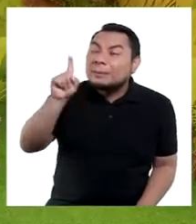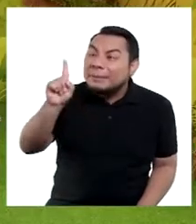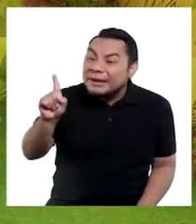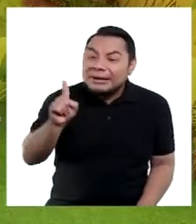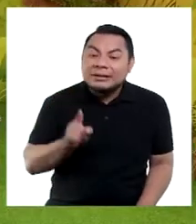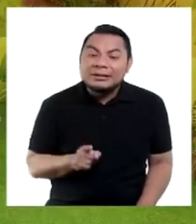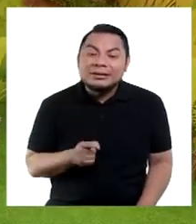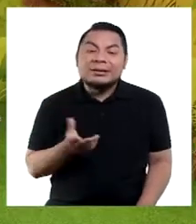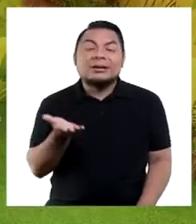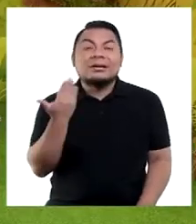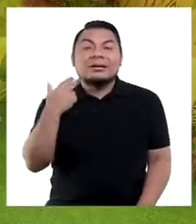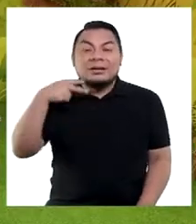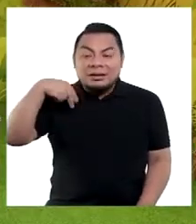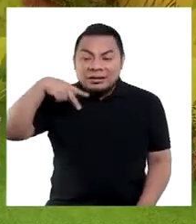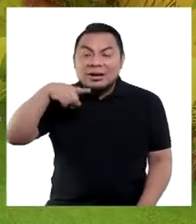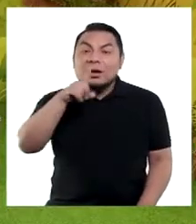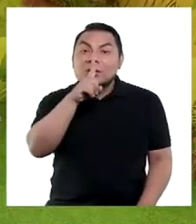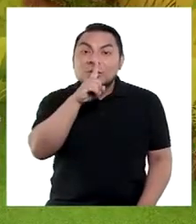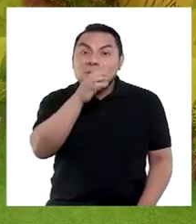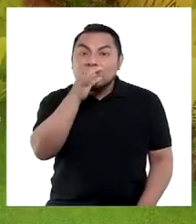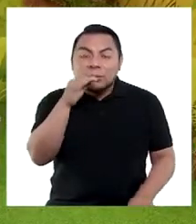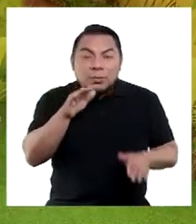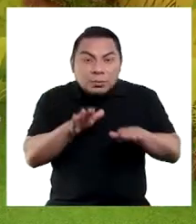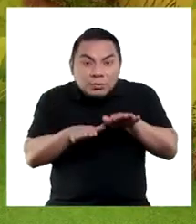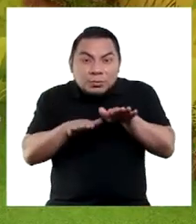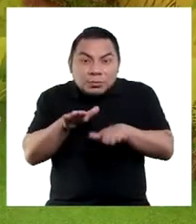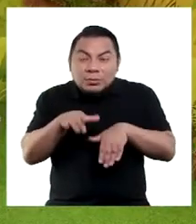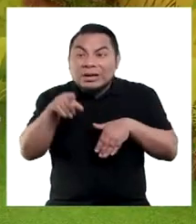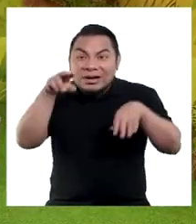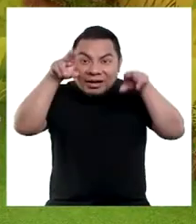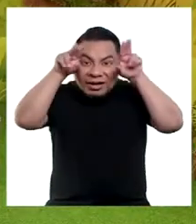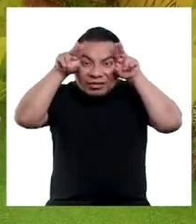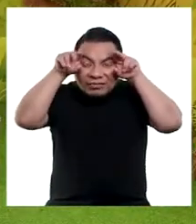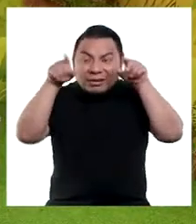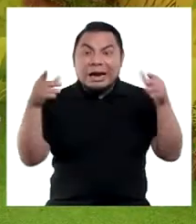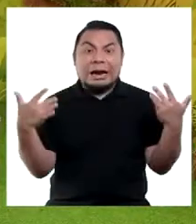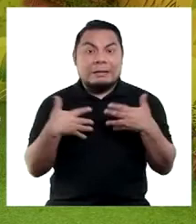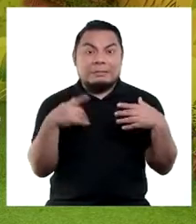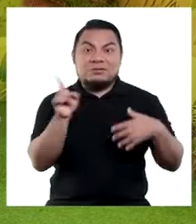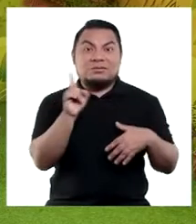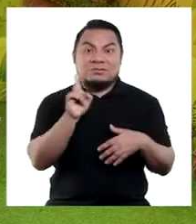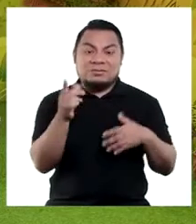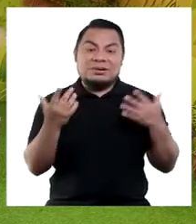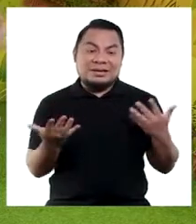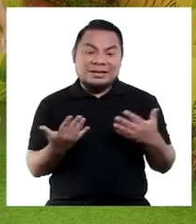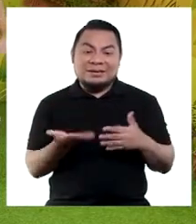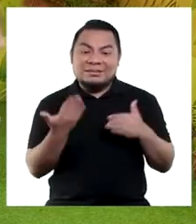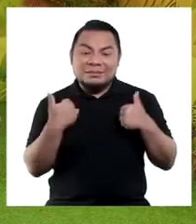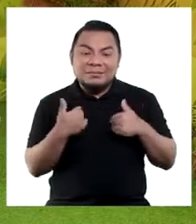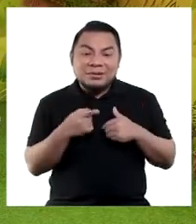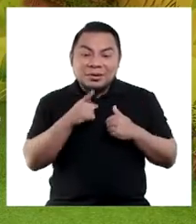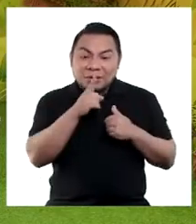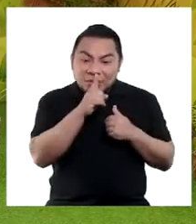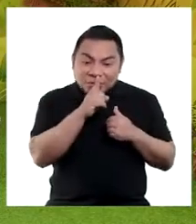pero caminemos de espacio para que el conejo no se asuste